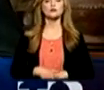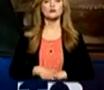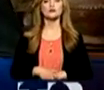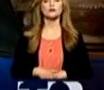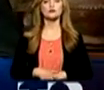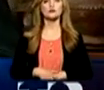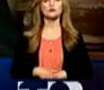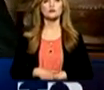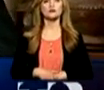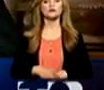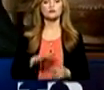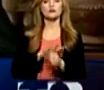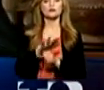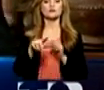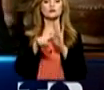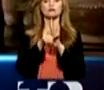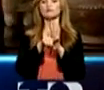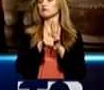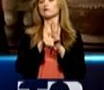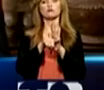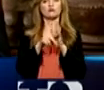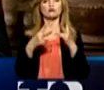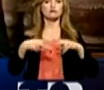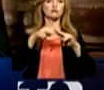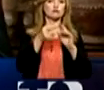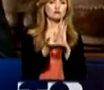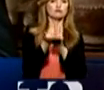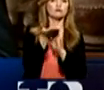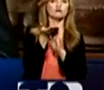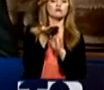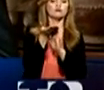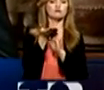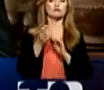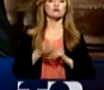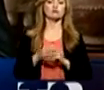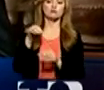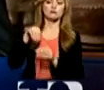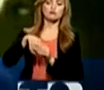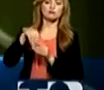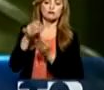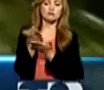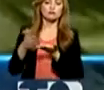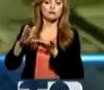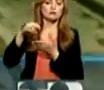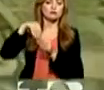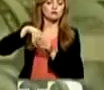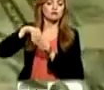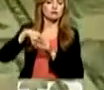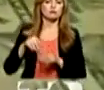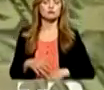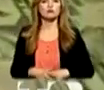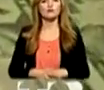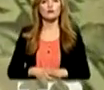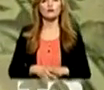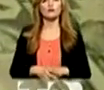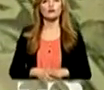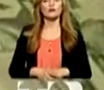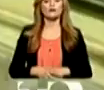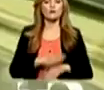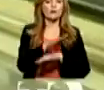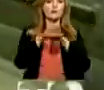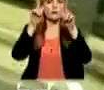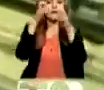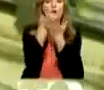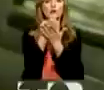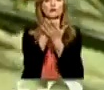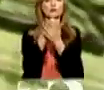daño, en el sentido de que más bien, si es que el precio real es más alto, se podría ahorrar el excedente. Lo cierto es que, dadas las condiciones económicas, Ecuador